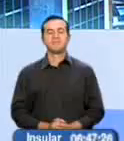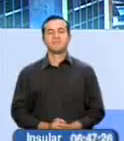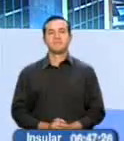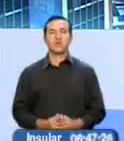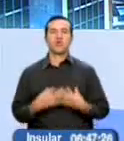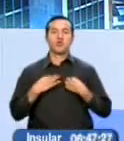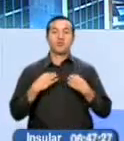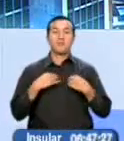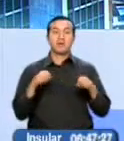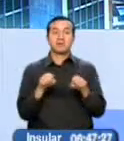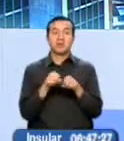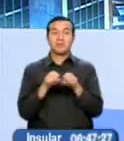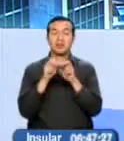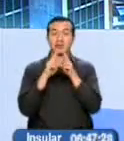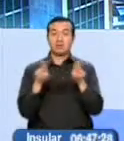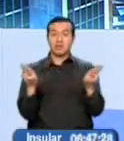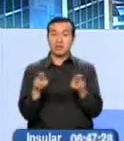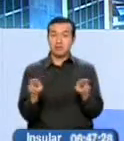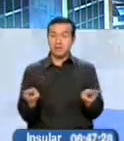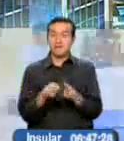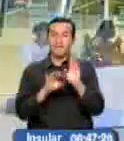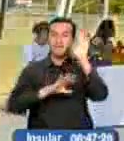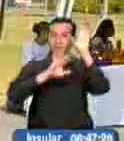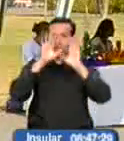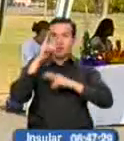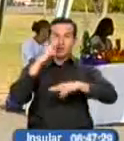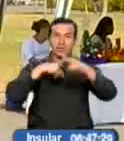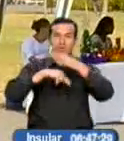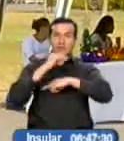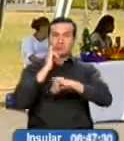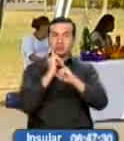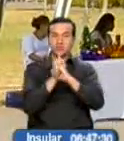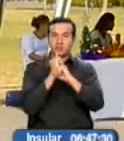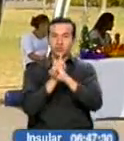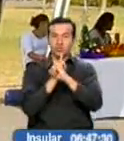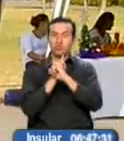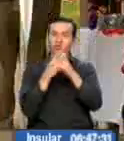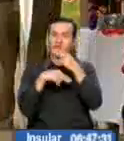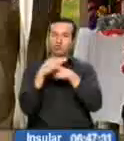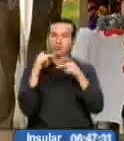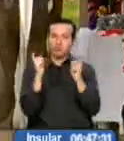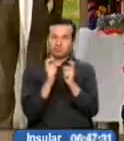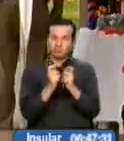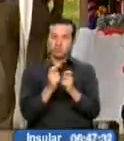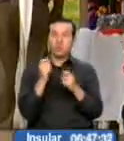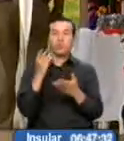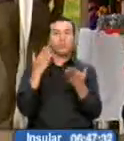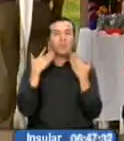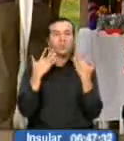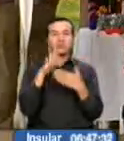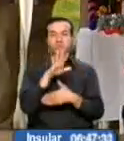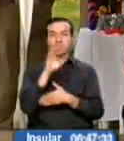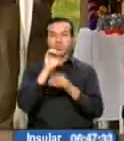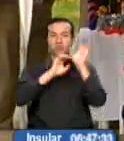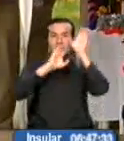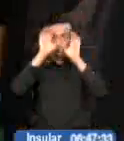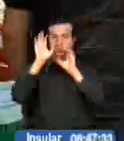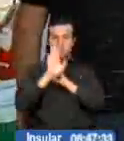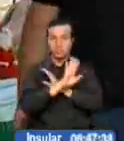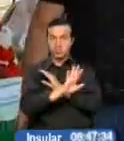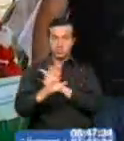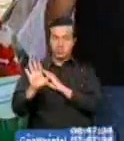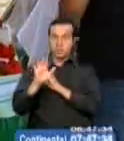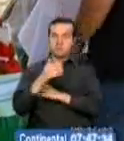Ropa, zapatos y artículos navideños fueron parte de la Feria de Emprendedores del Instituto de Economía Popular y Solidaria en Guayaquil. 50 expositores, que a su vez